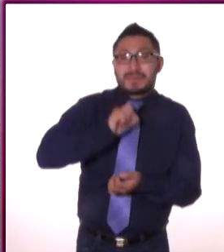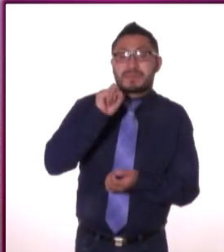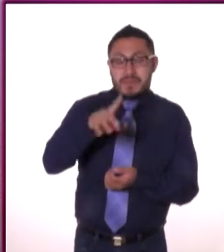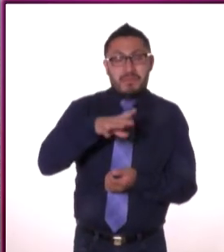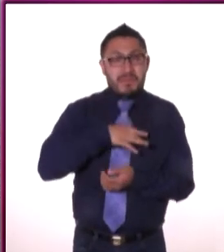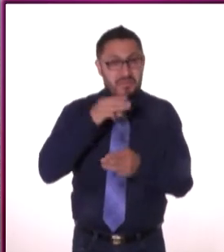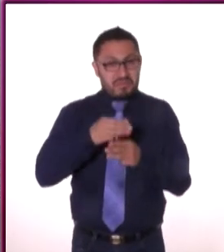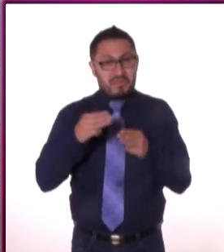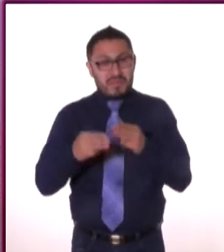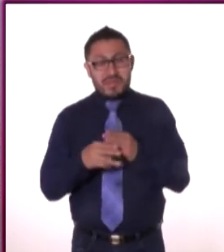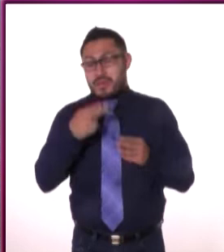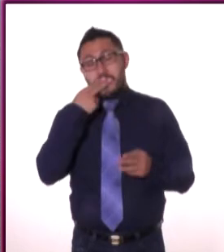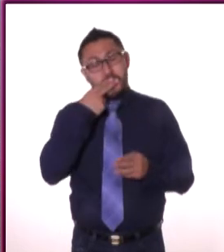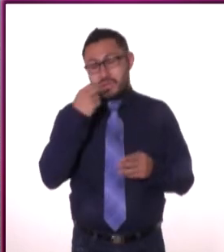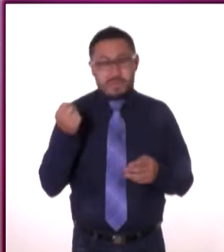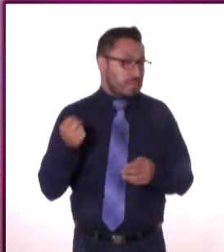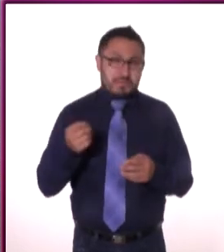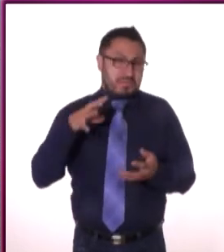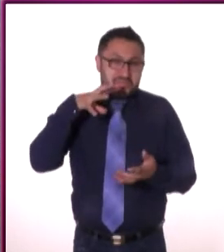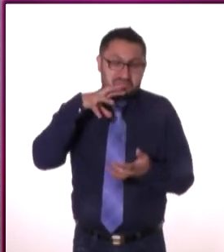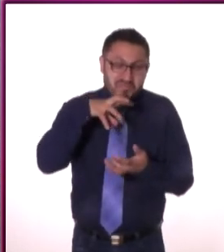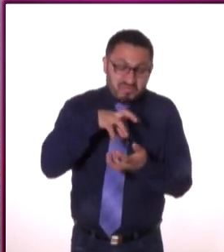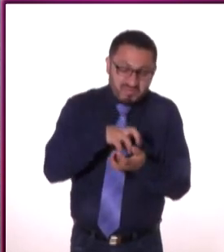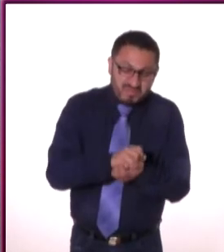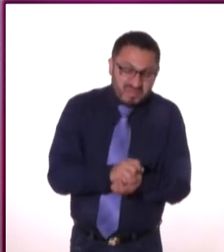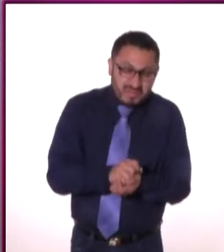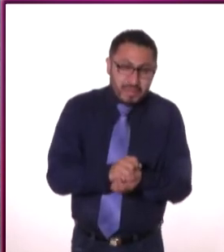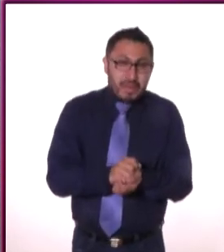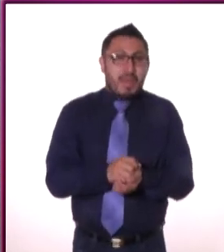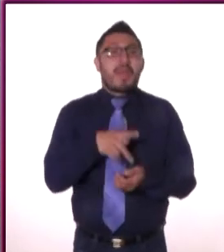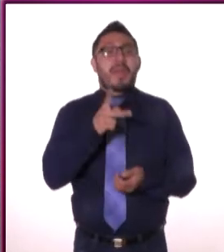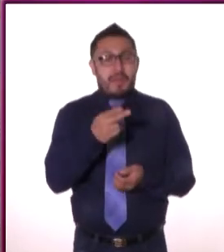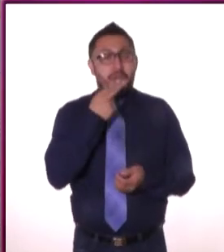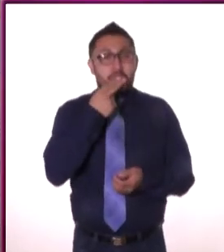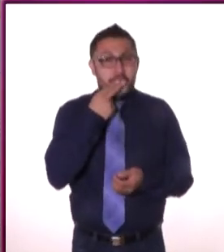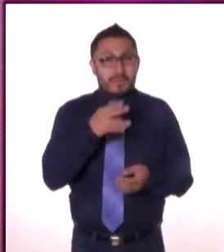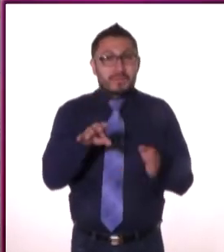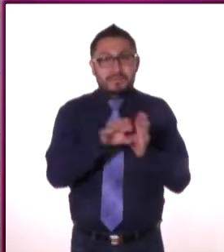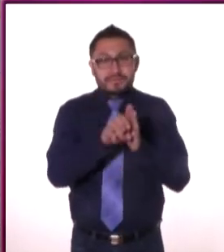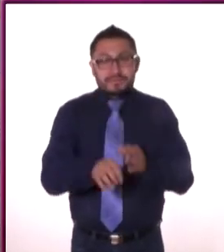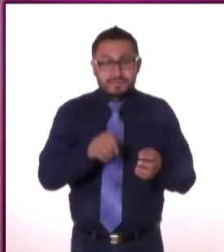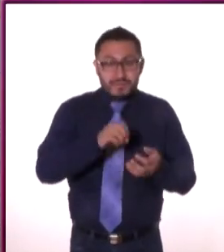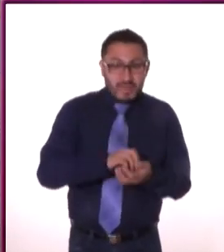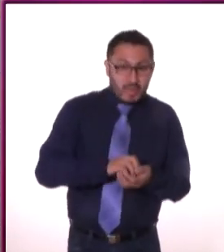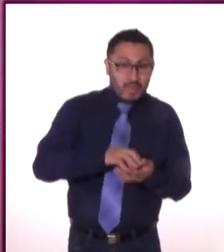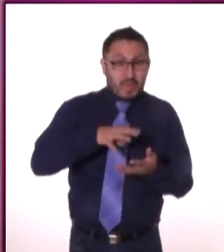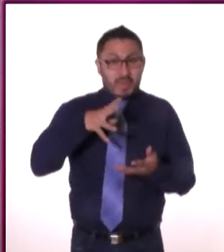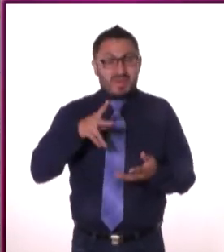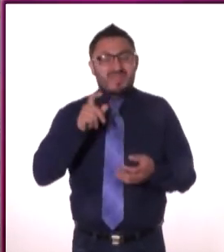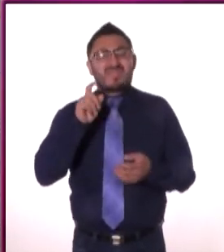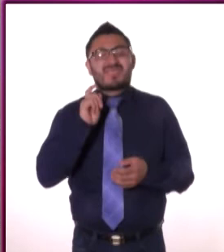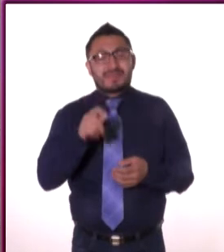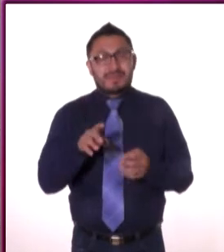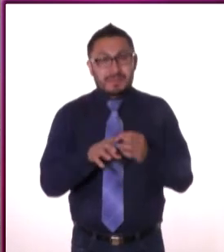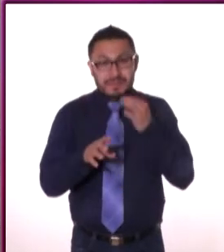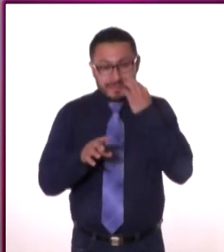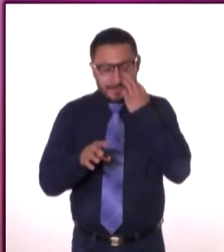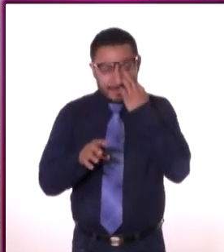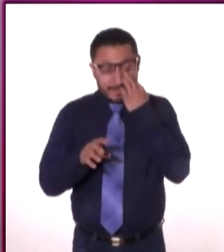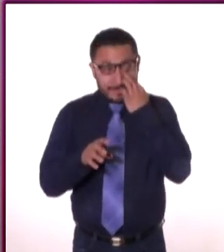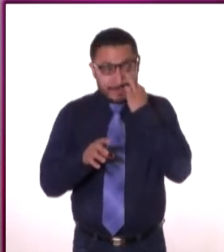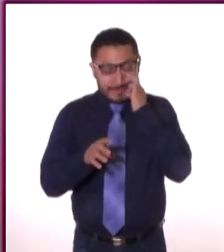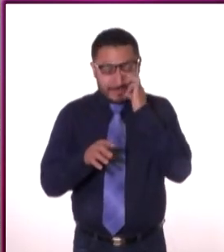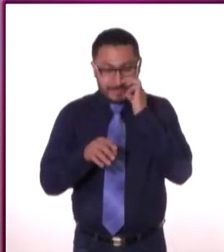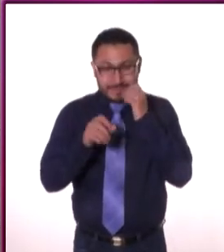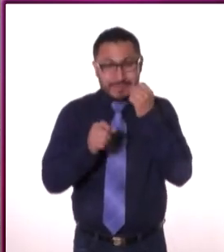bien, pero también hay materiales que no funcionan tan bien a la compresión, pero que sí funcionan, por ejemplo, a la tensión. Es decir, hay